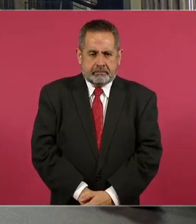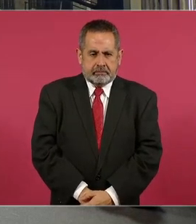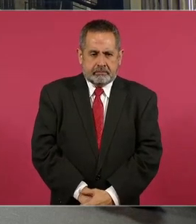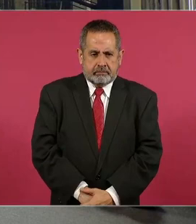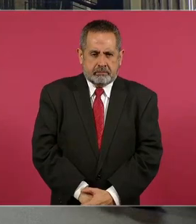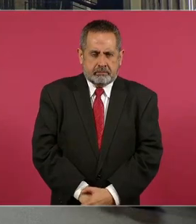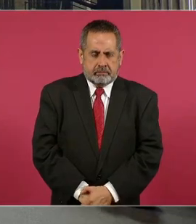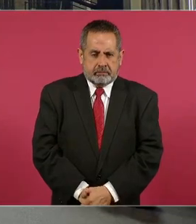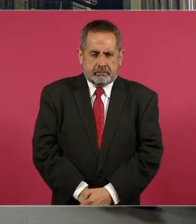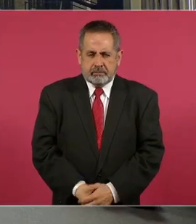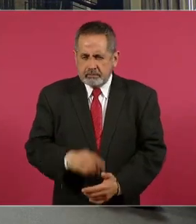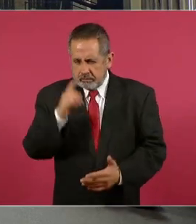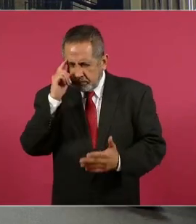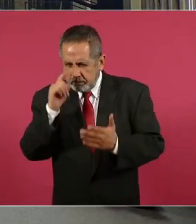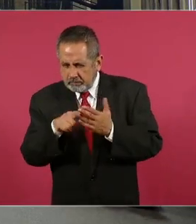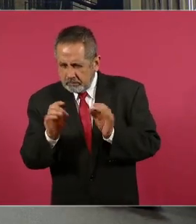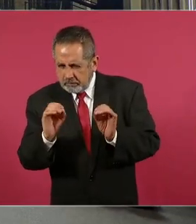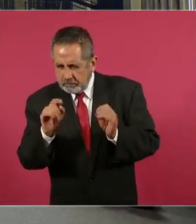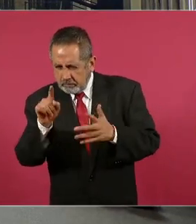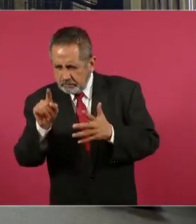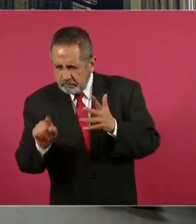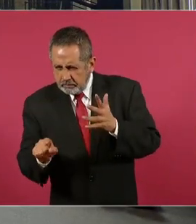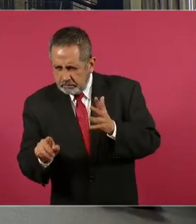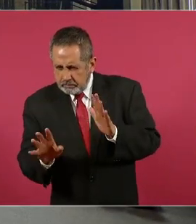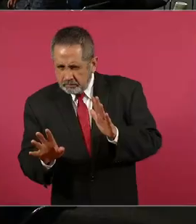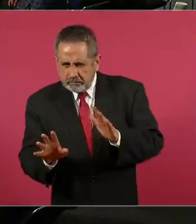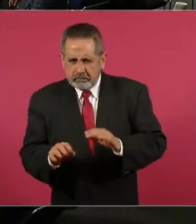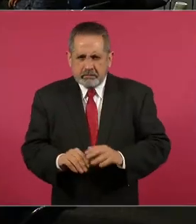Creo que no lo tenemos ahí considerado.